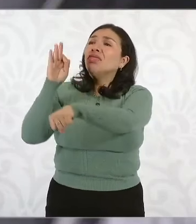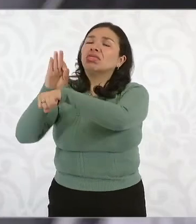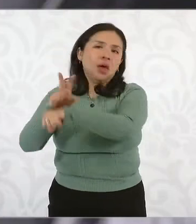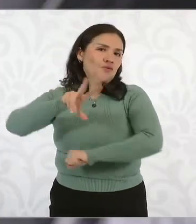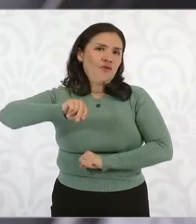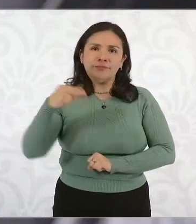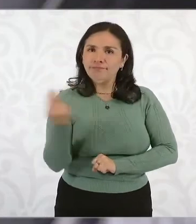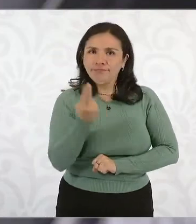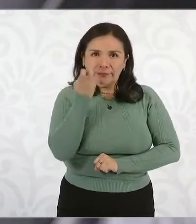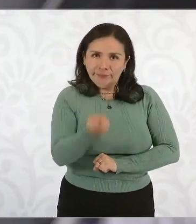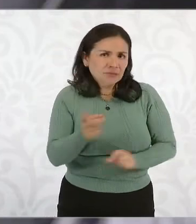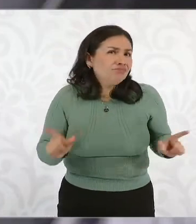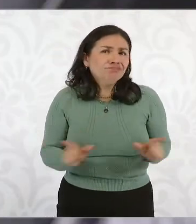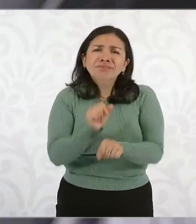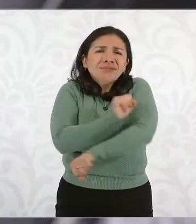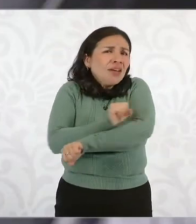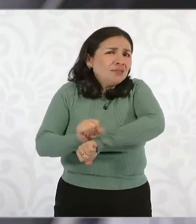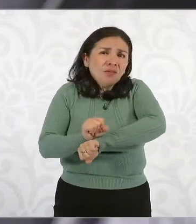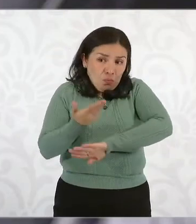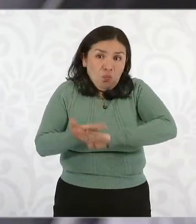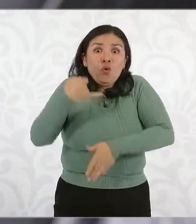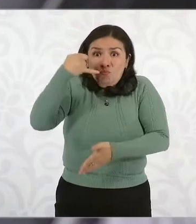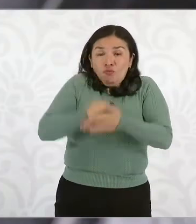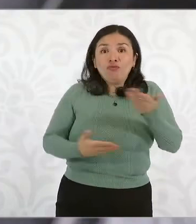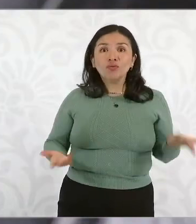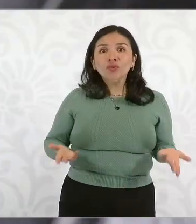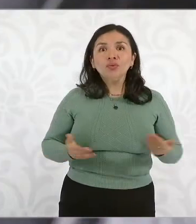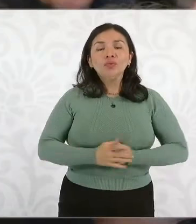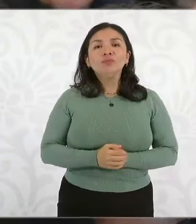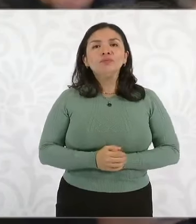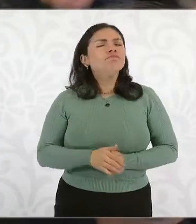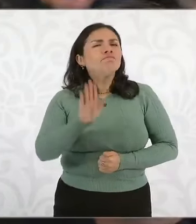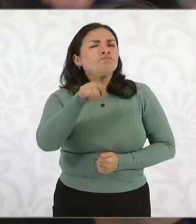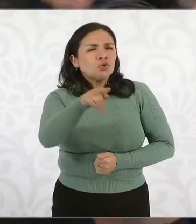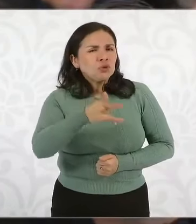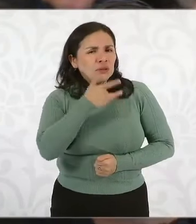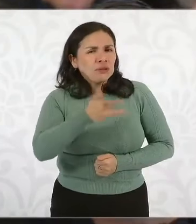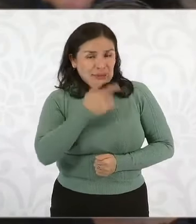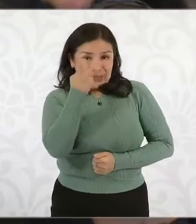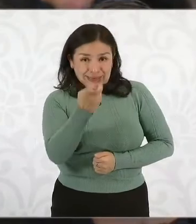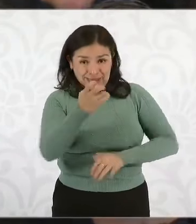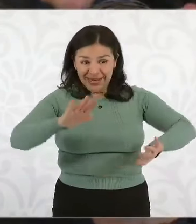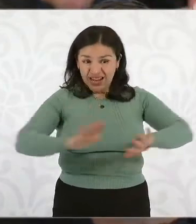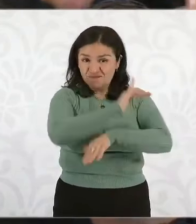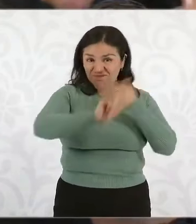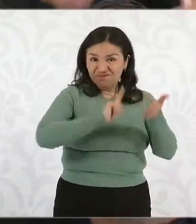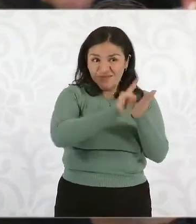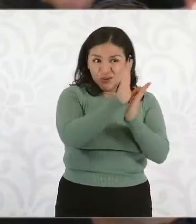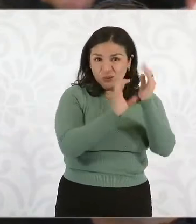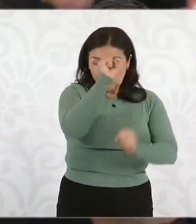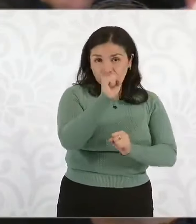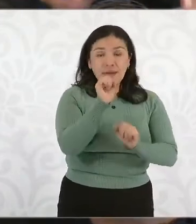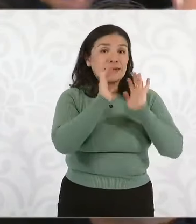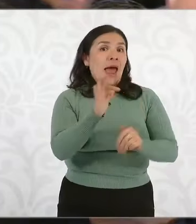Y eso es así de sencillo y así de profundo. ¿Y considera que una reforma de este tipo ayudará a